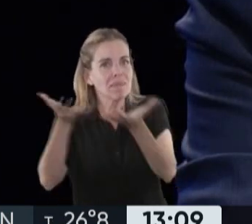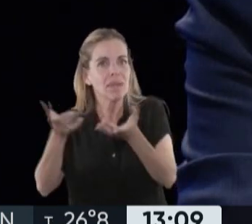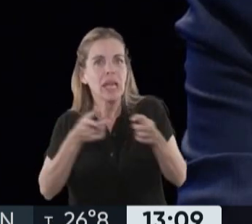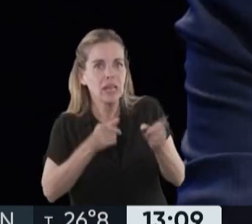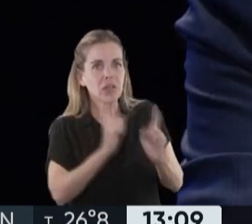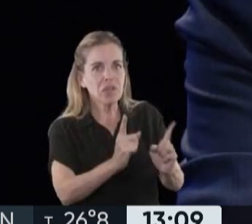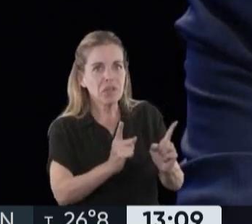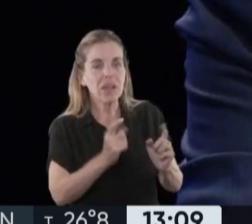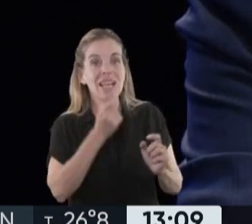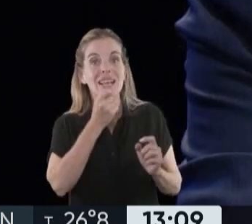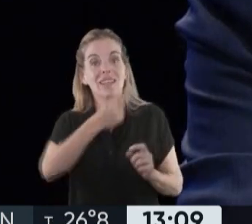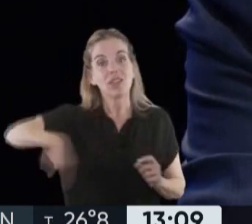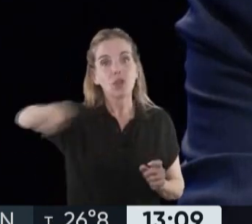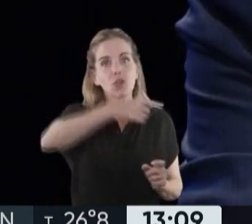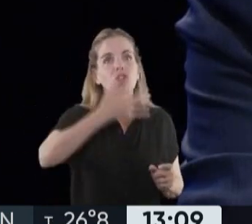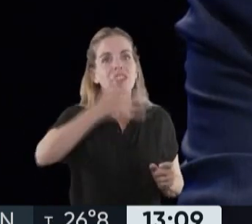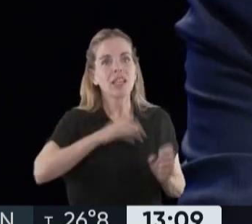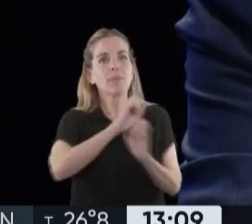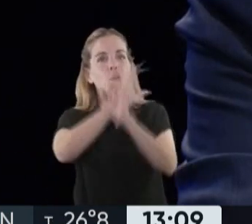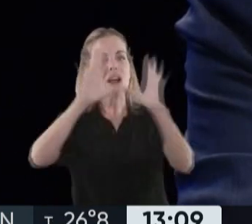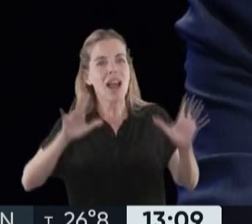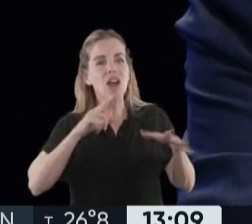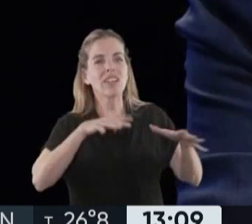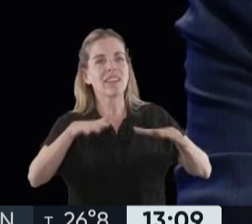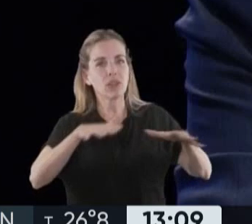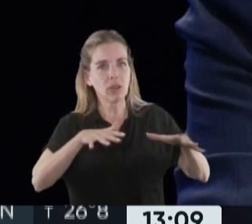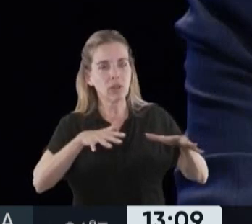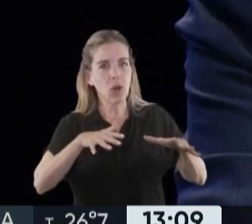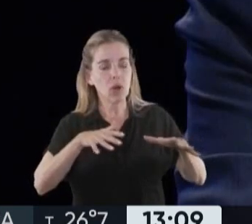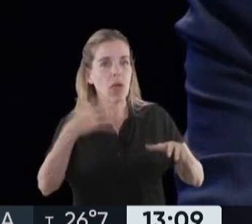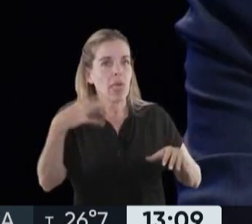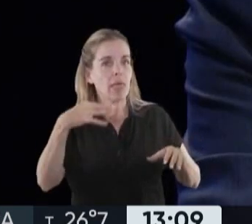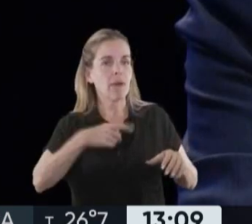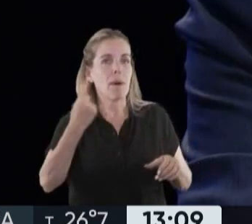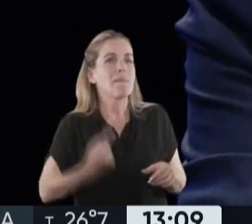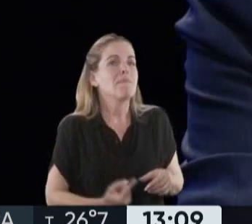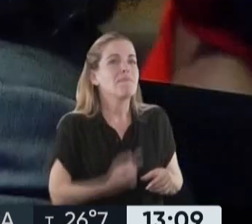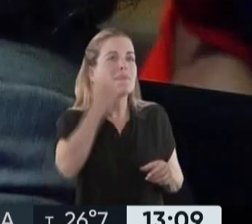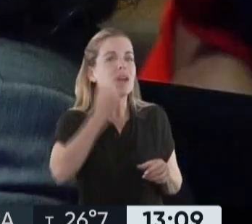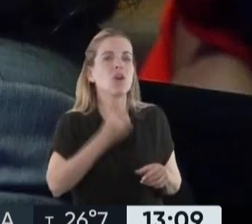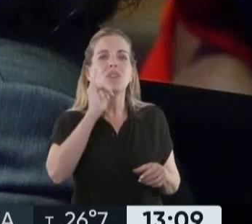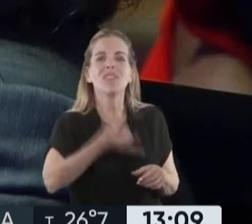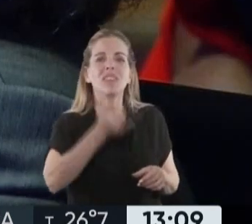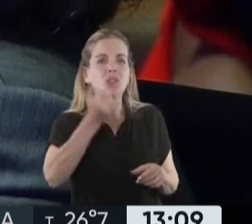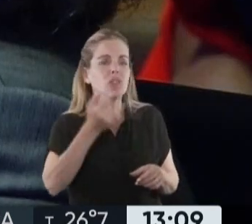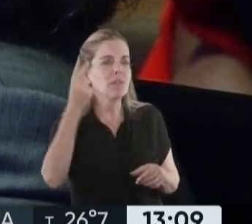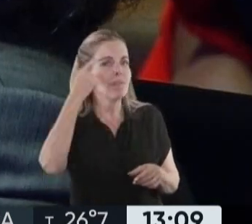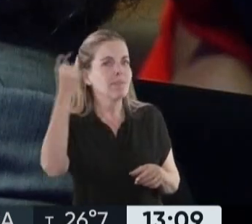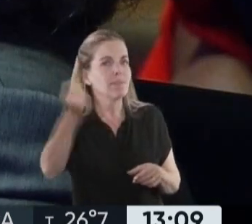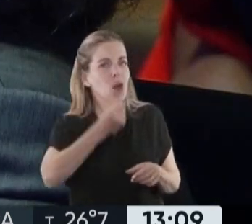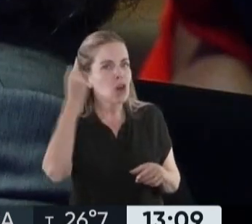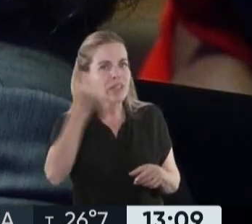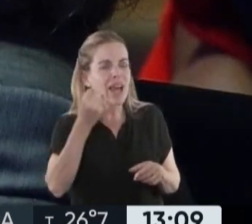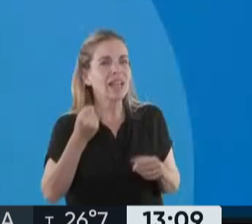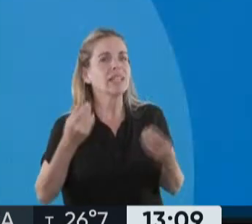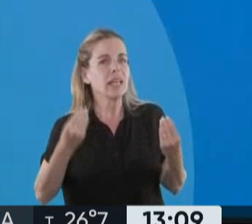Si nosotros somos conscientes de eso, lo primero que tenemos que hacer es poner en un lugar de privilegio, en